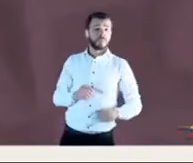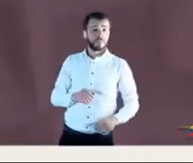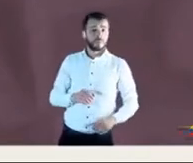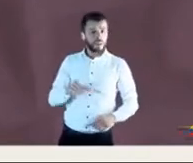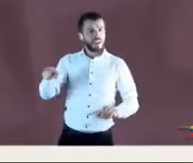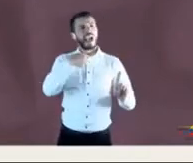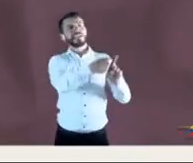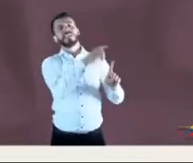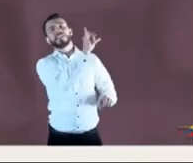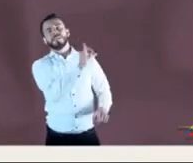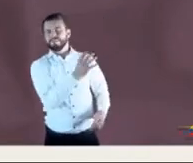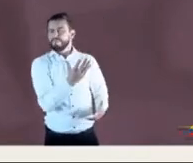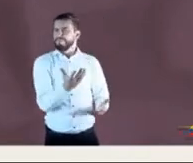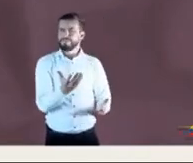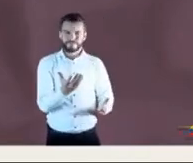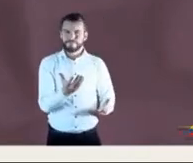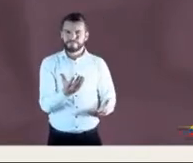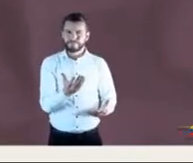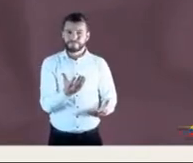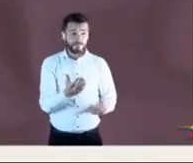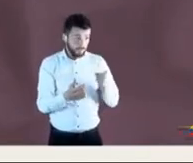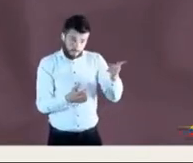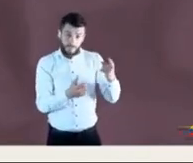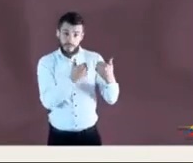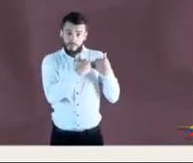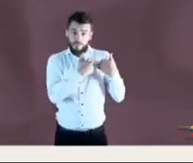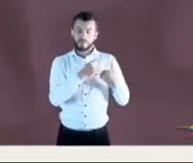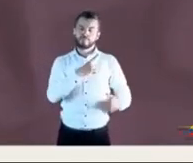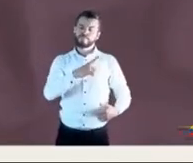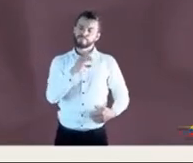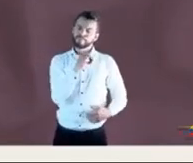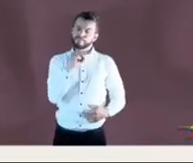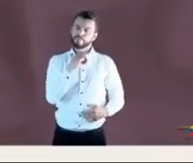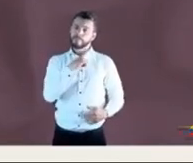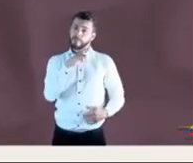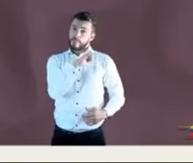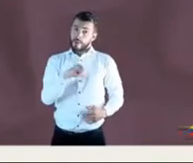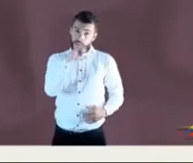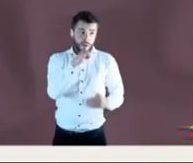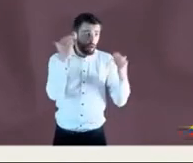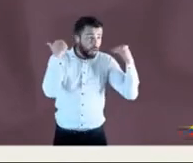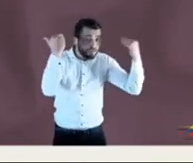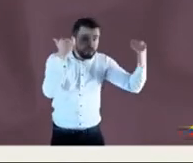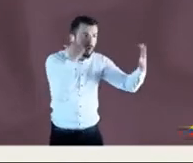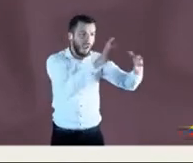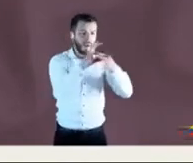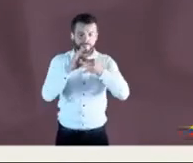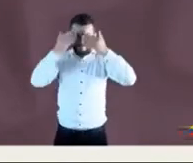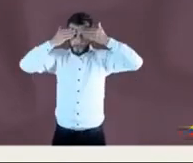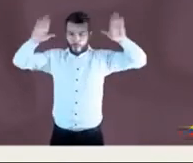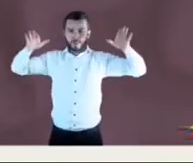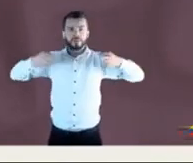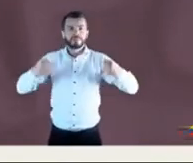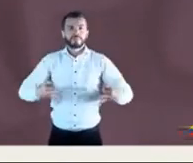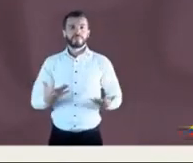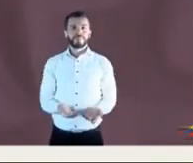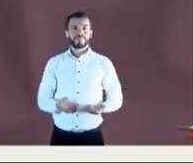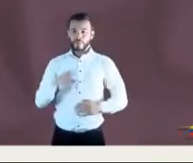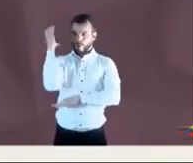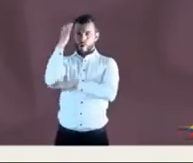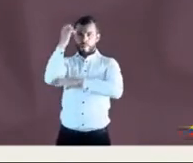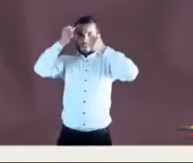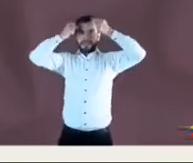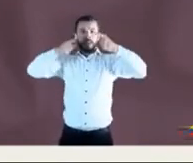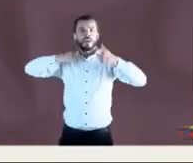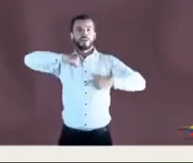En realidad, la labor de lideresas y líderes sociales enriquece la democracia, enriquece el Estado de Derecho en Colombia, no